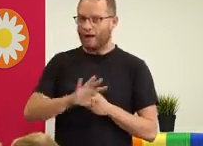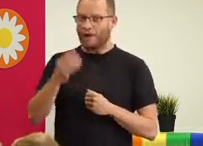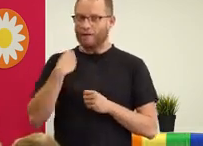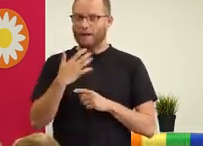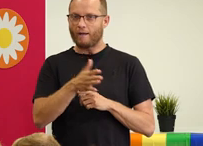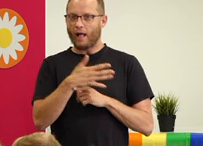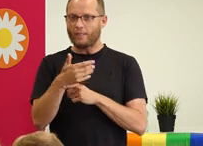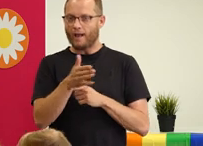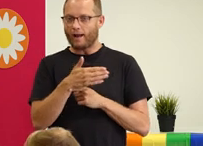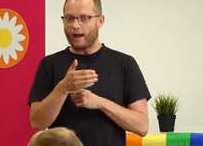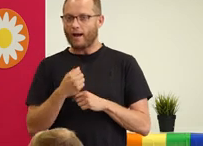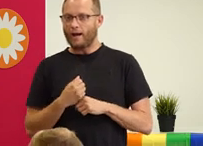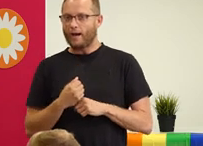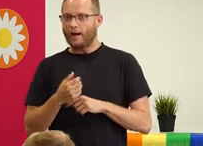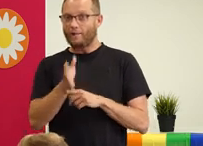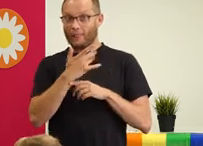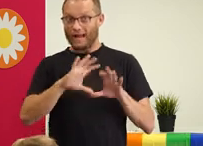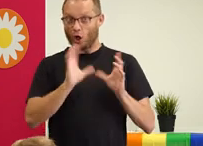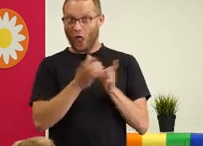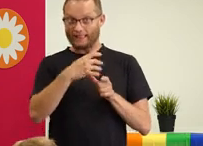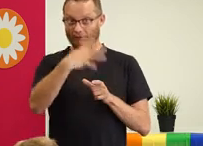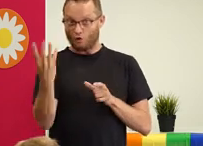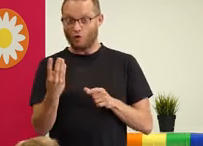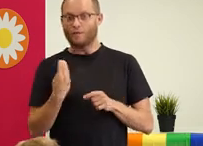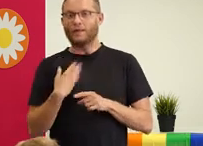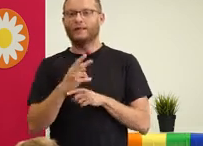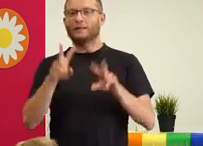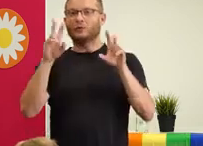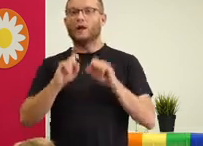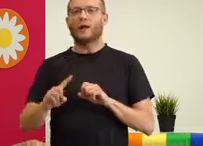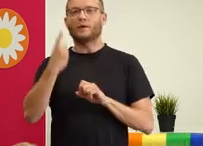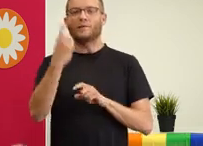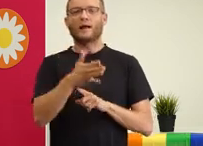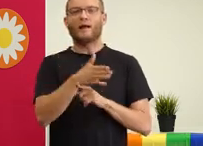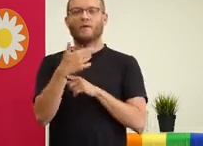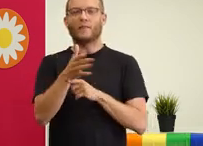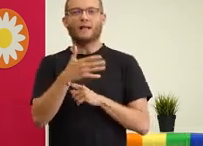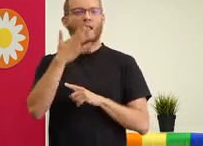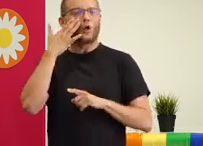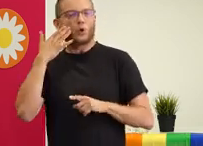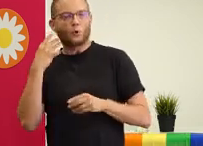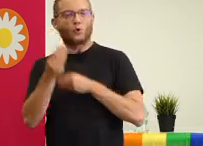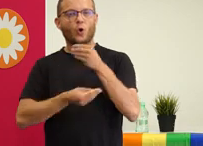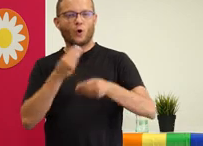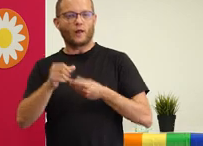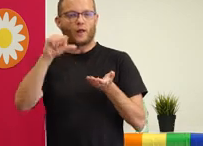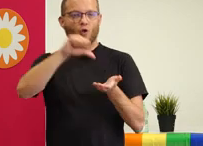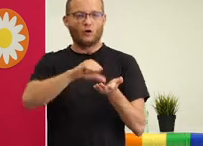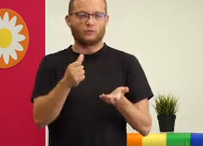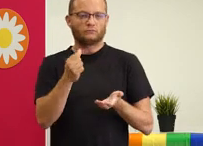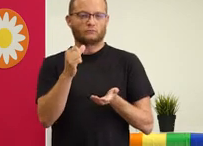la bandera del colectivo, con el título "La primera bandera del orgullo izada en Gaza".